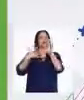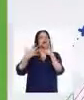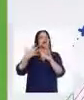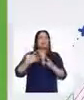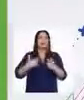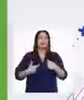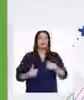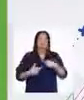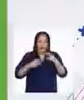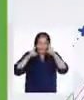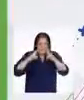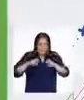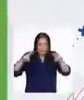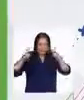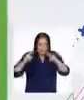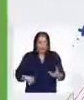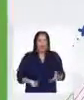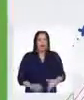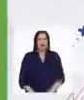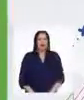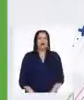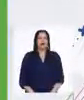por investigar. Tenemos